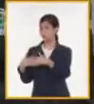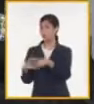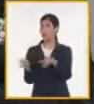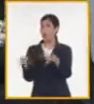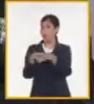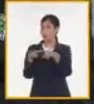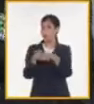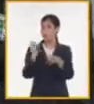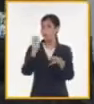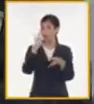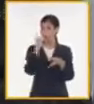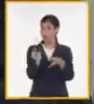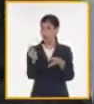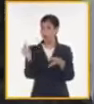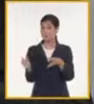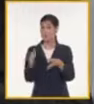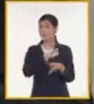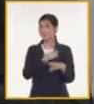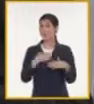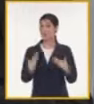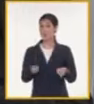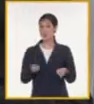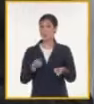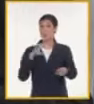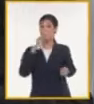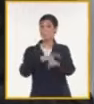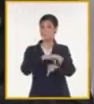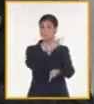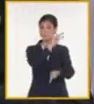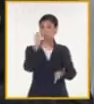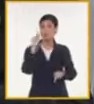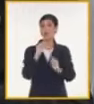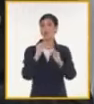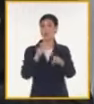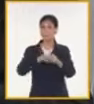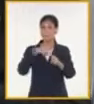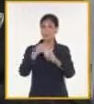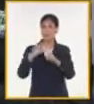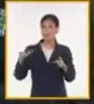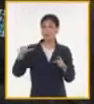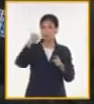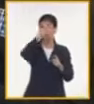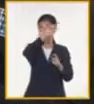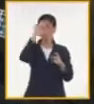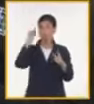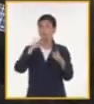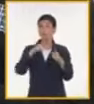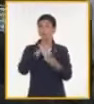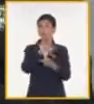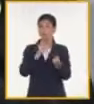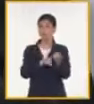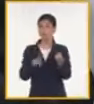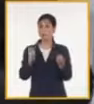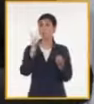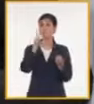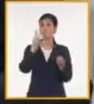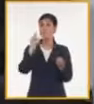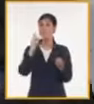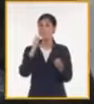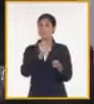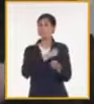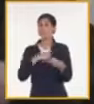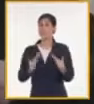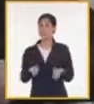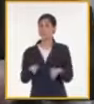asaltar una prisión y tomar el aeropuerto de Villa Clara y se entregaron también los datos identificativos de ocho